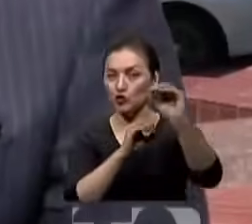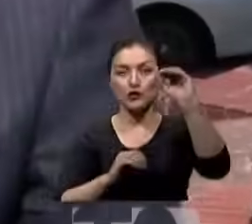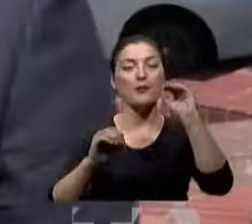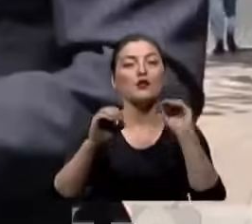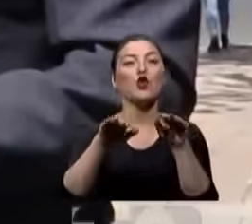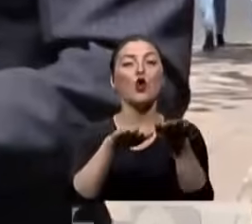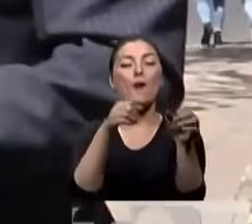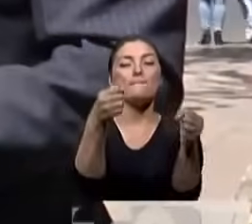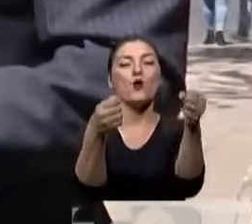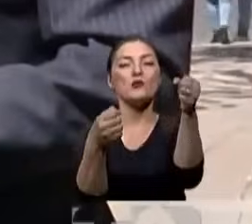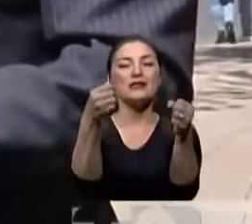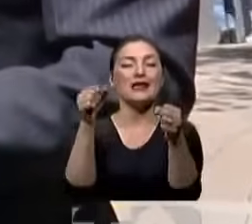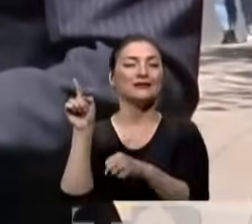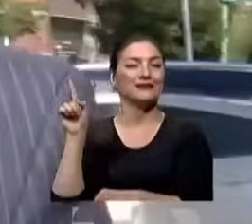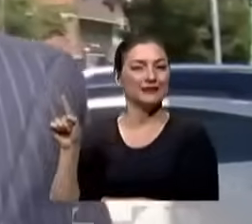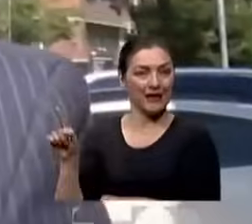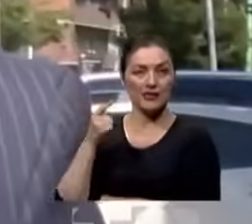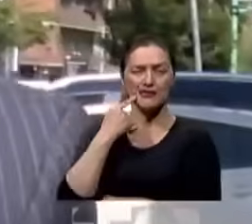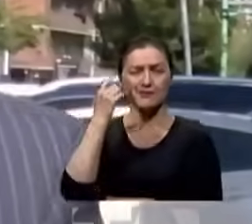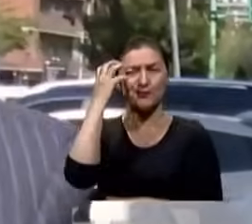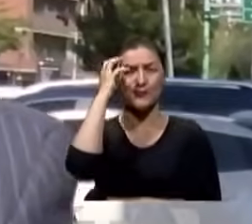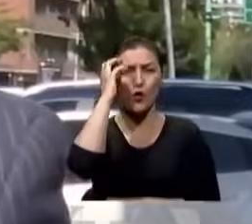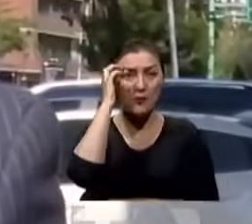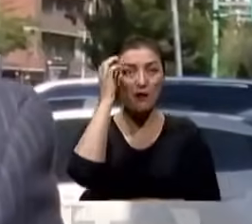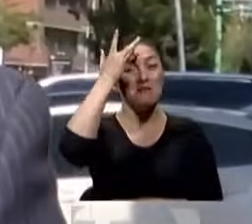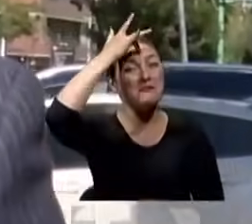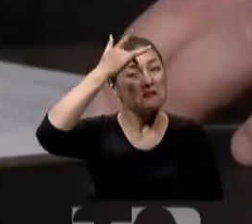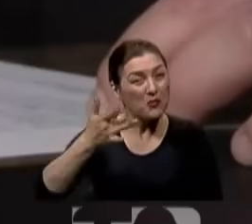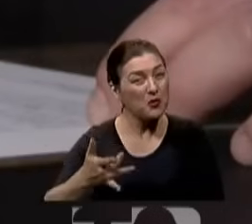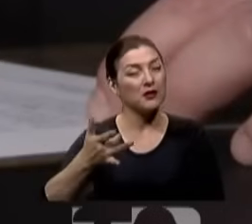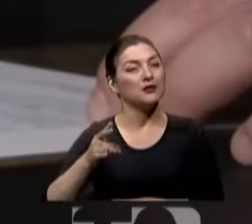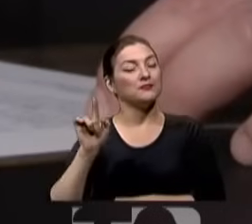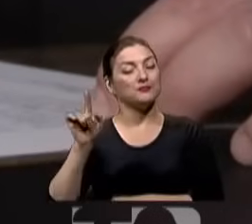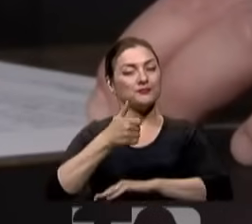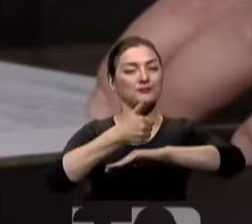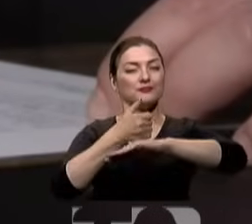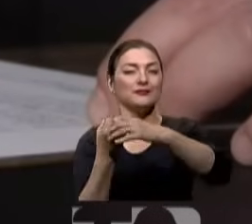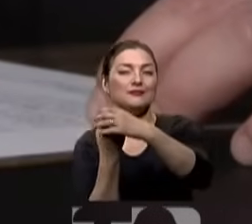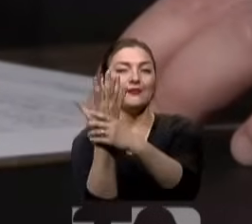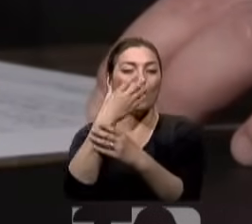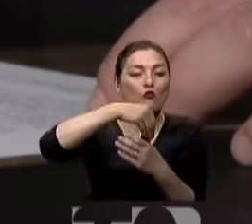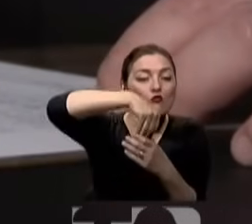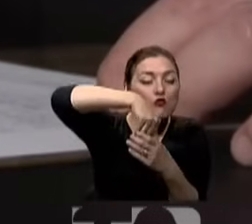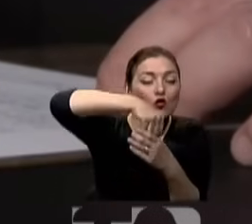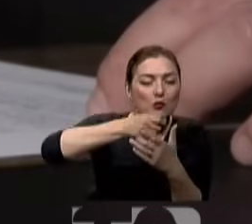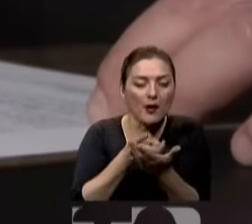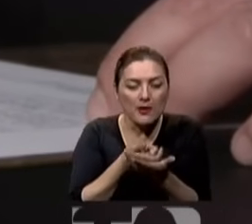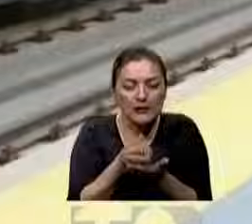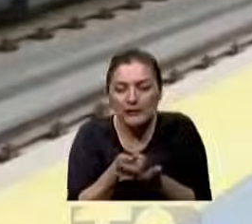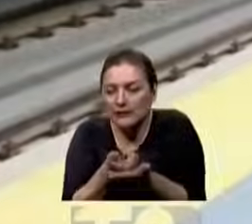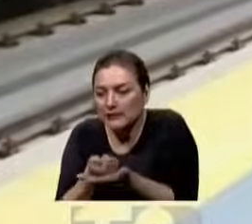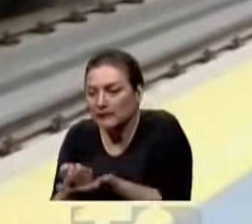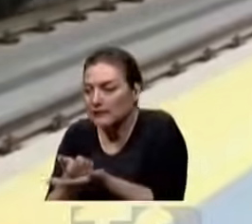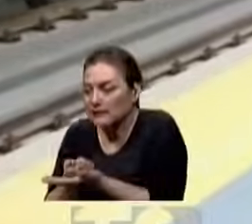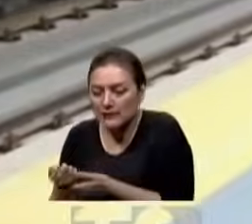Cristóbal Buendía, se suma a esta preocupación y asegura además que las autoridades debieron ya crear el fideicomiso para el manejo de los